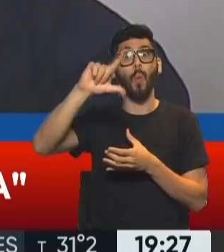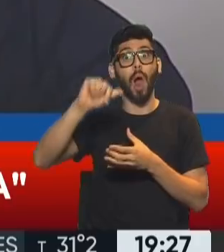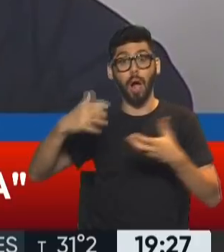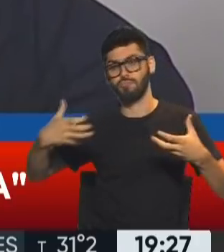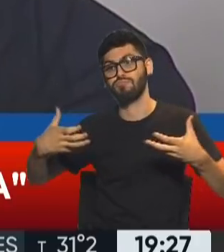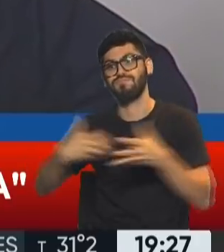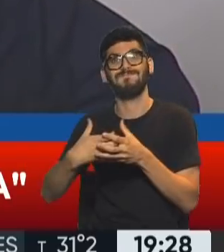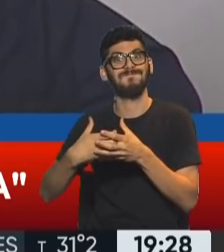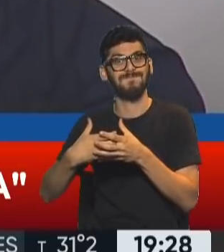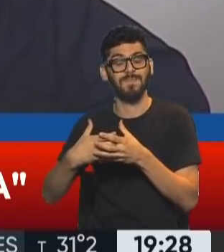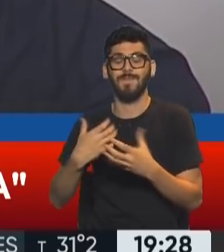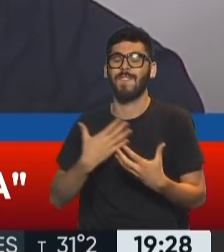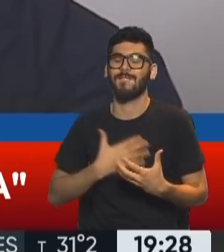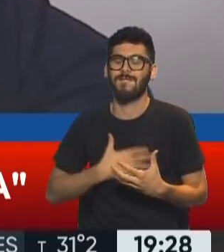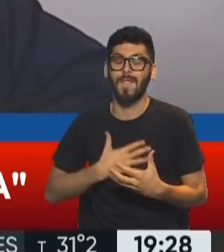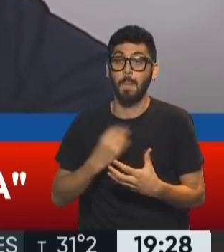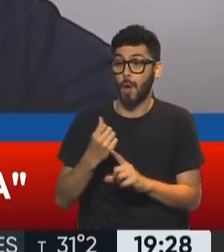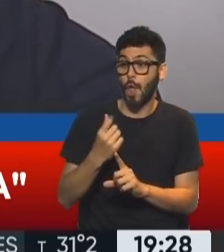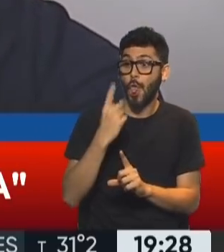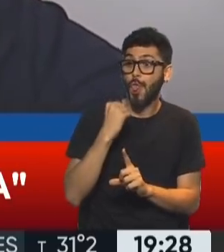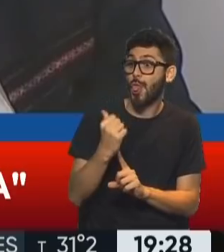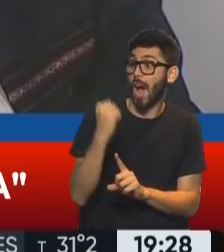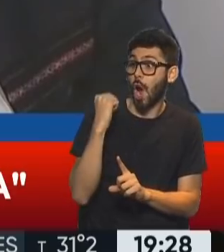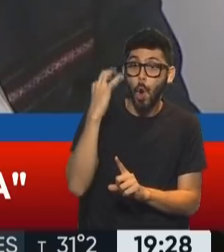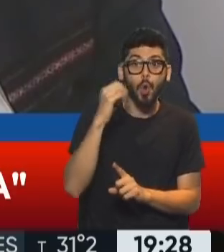Y era un día de mucha felicidad porque el día anterior había quedado libre Lula.